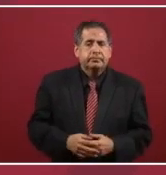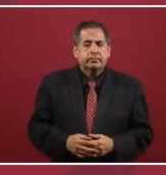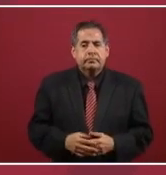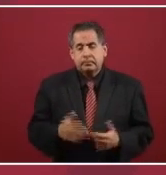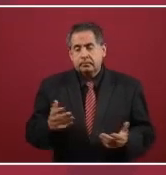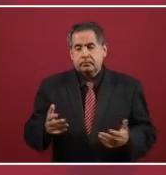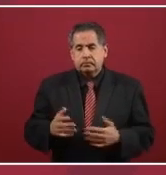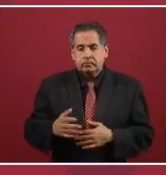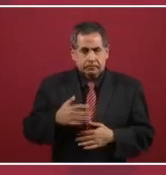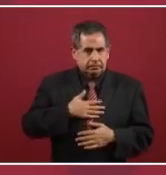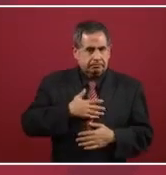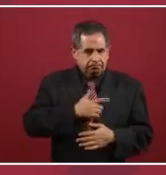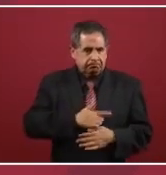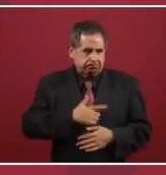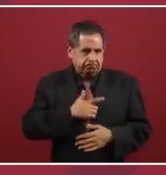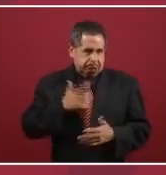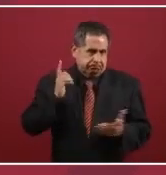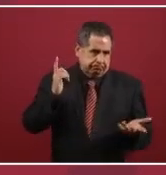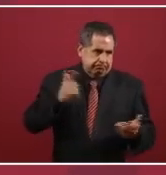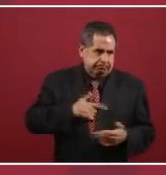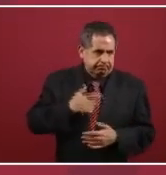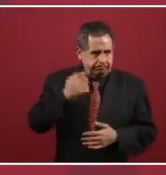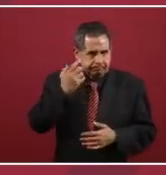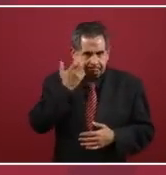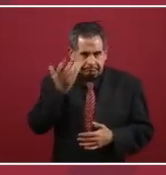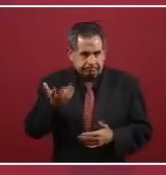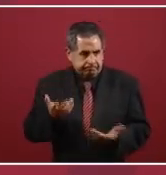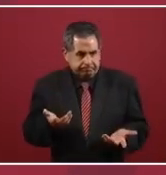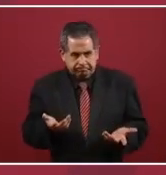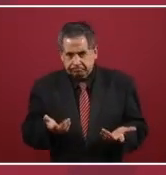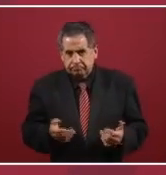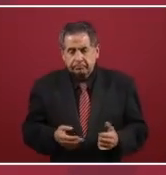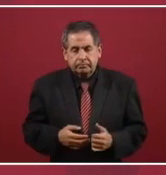Entonces, sí me gustaría que